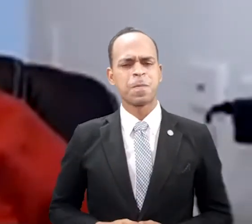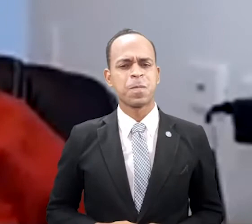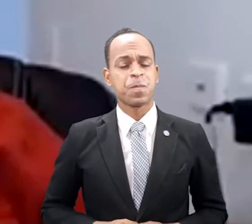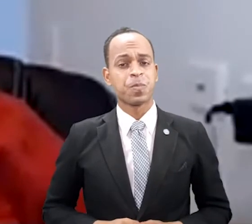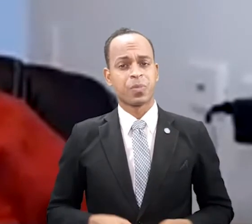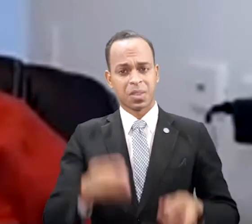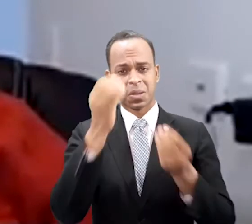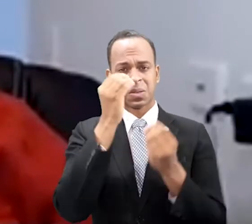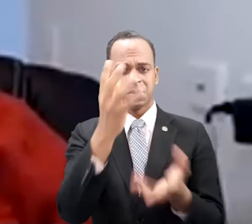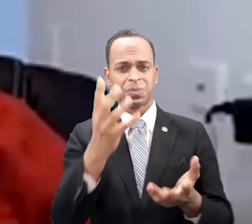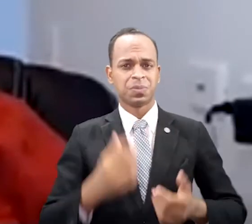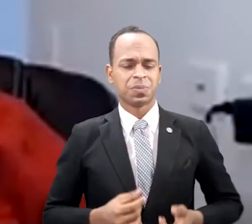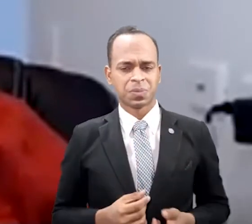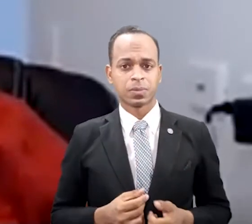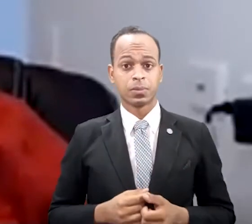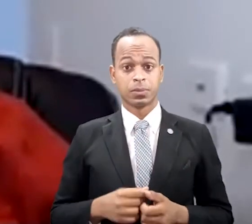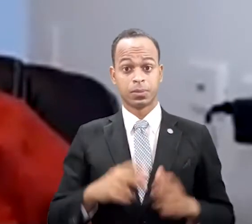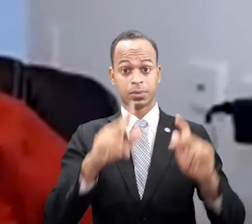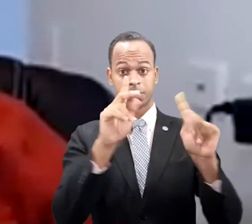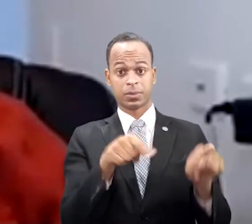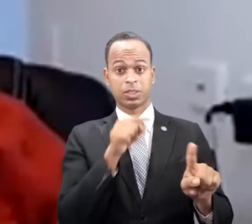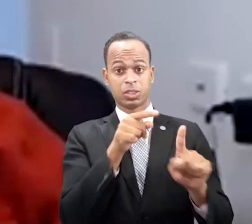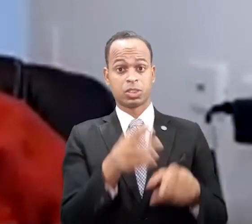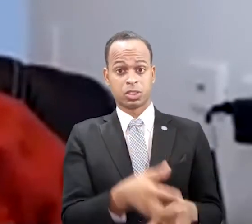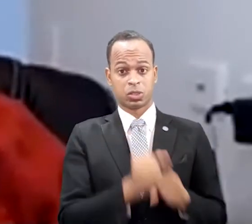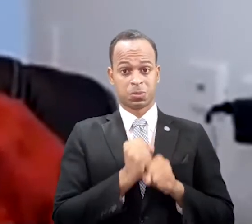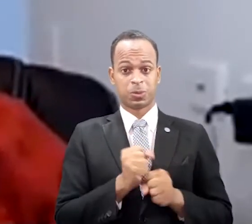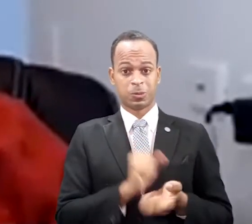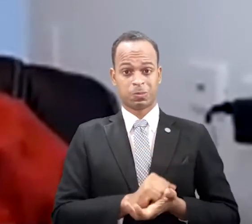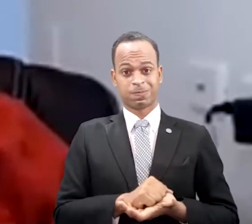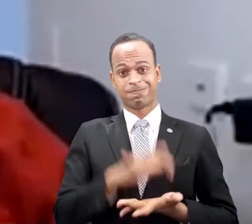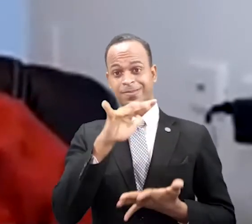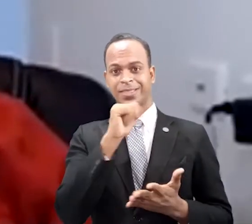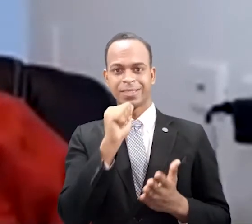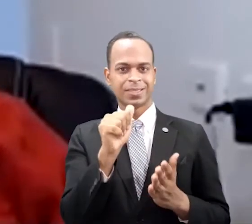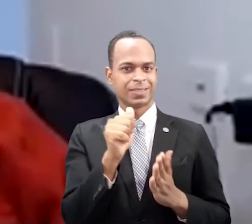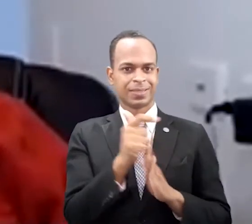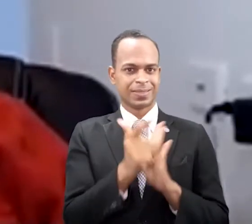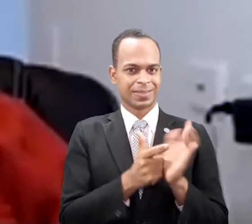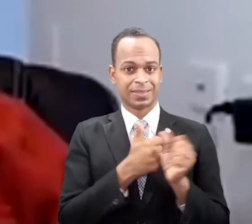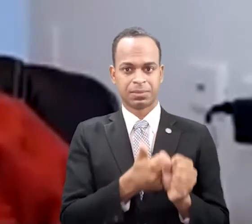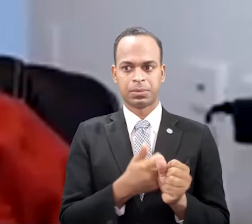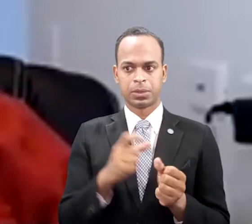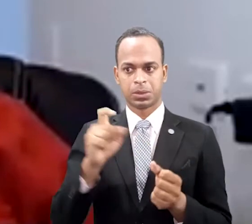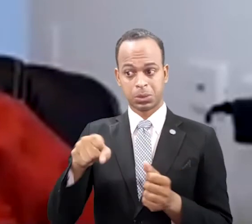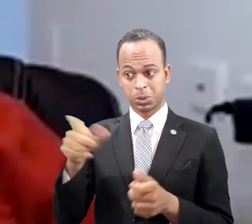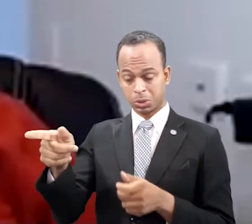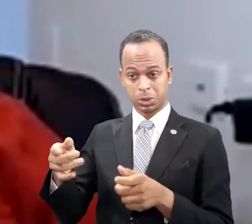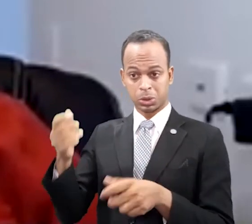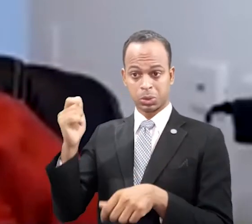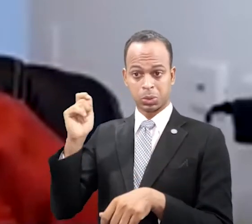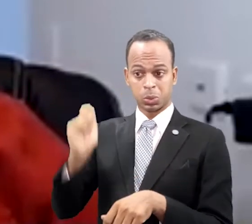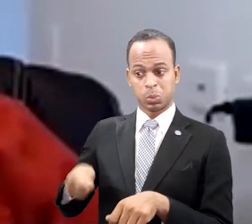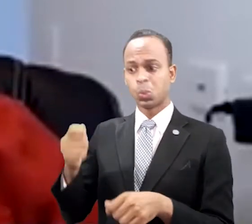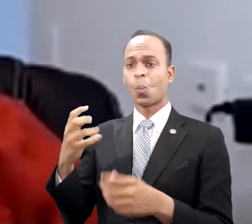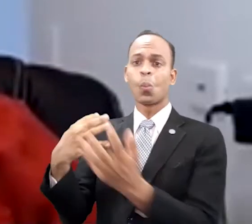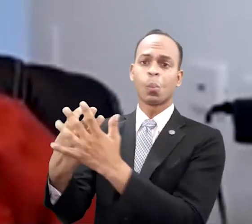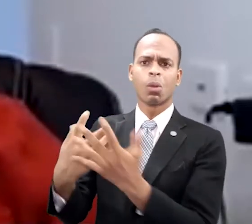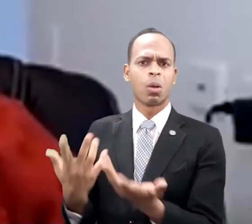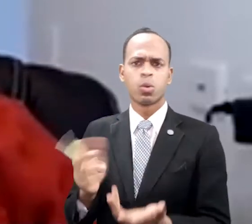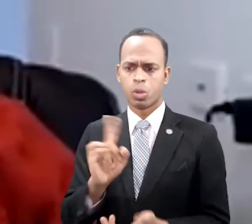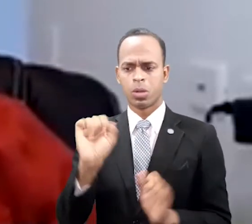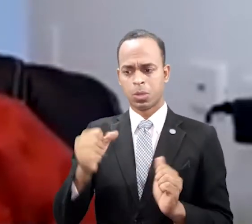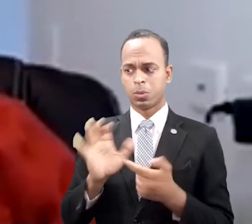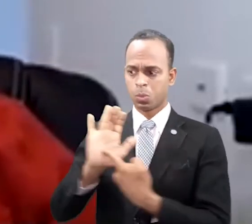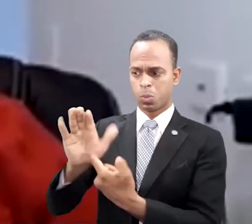que alguien adquirió una riqueza ilícita, no necesito que esté condenado. Simplemente demostrar